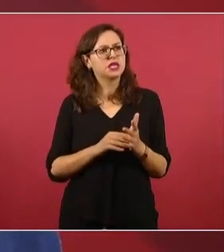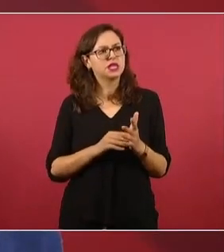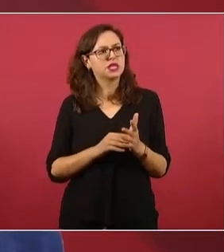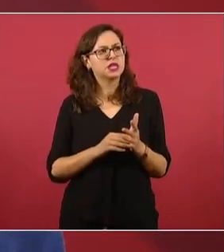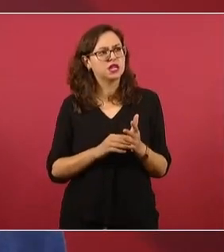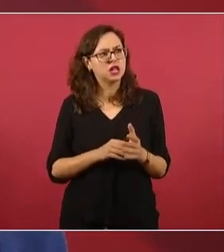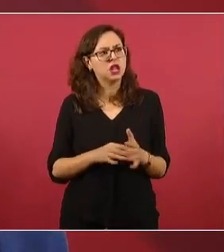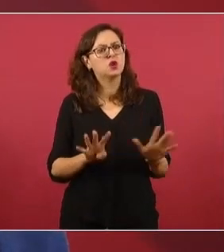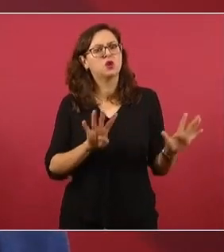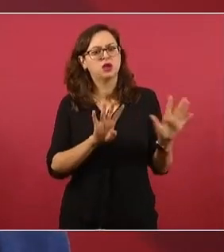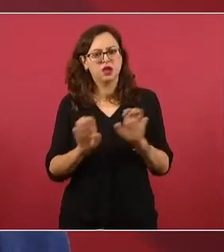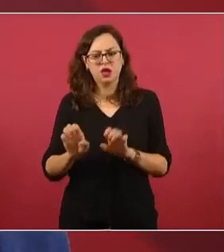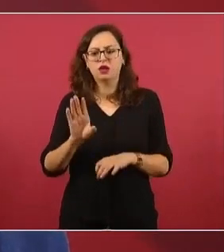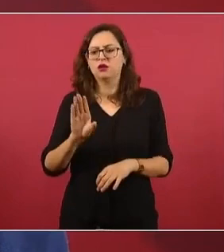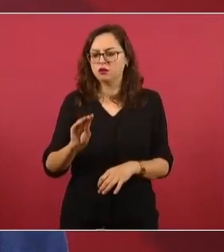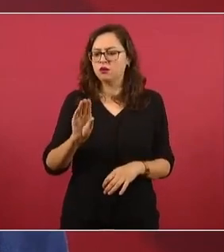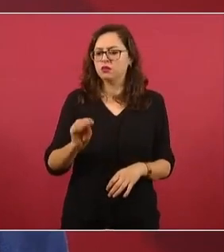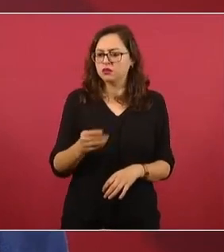1994